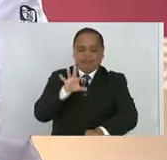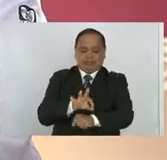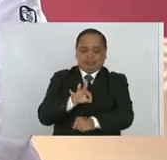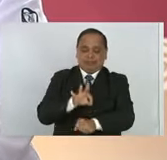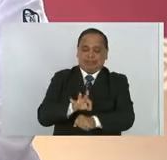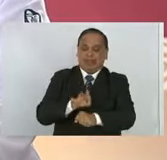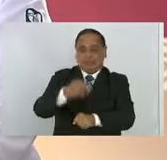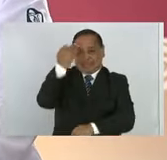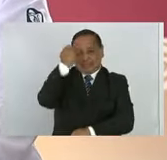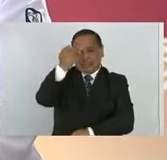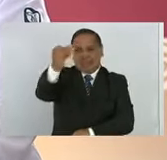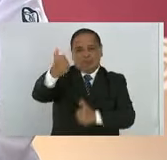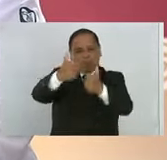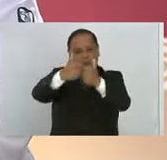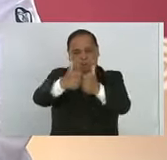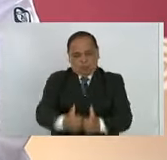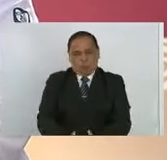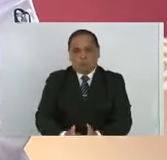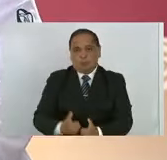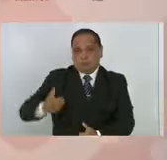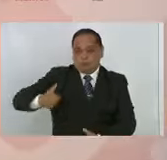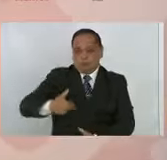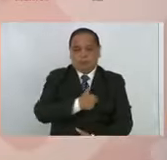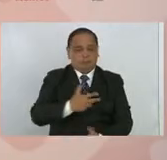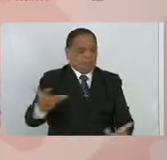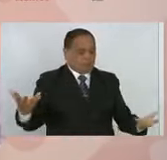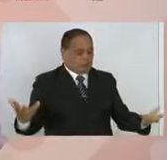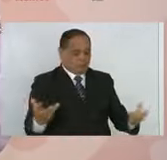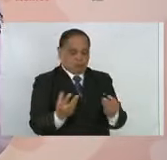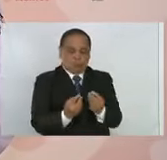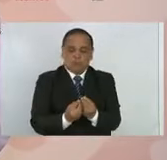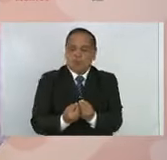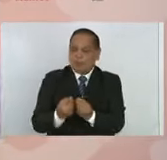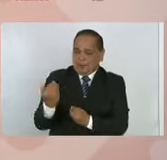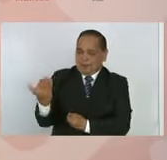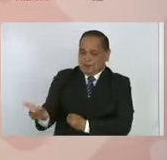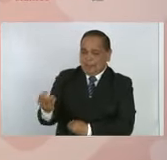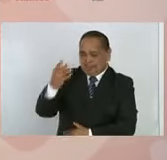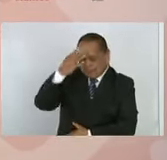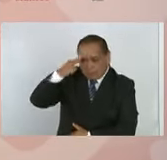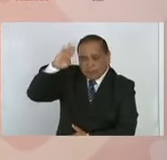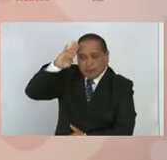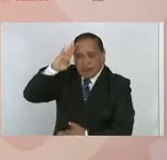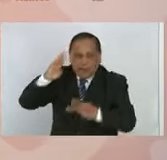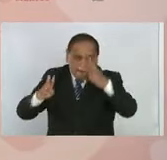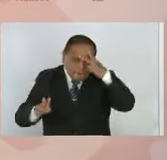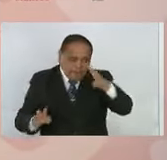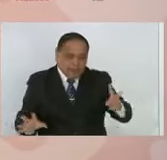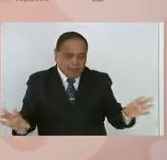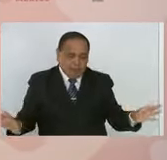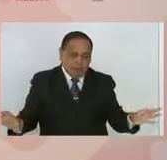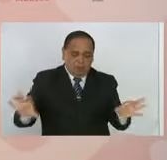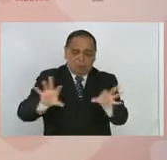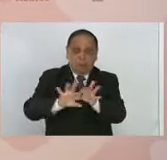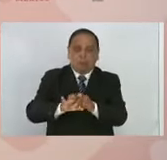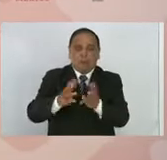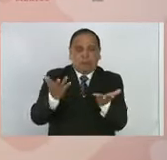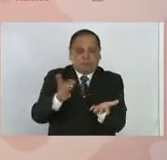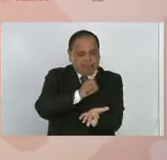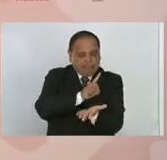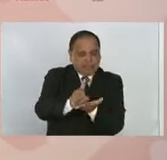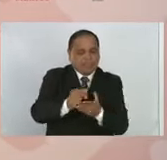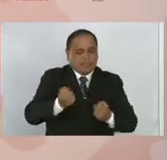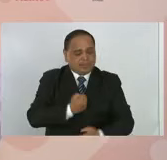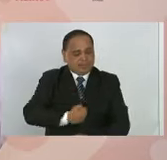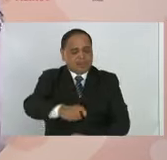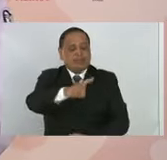que sea necesario y que juntos, médicos cubanos y mexicanos, garantizaremos con calidad ese bien supremo que es el derecho a la salud.